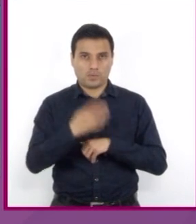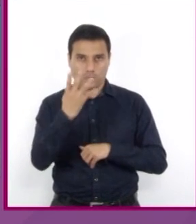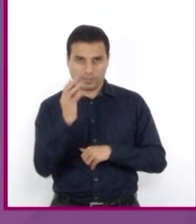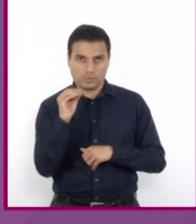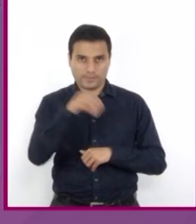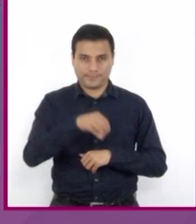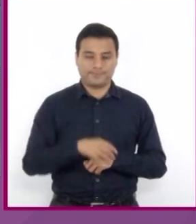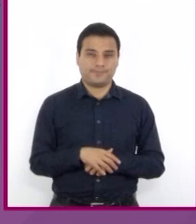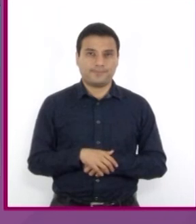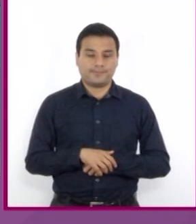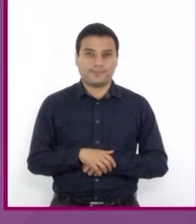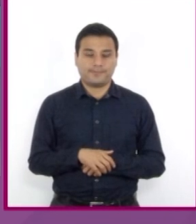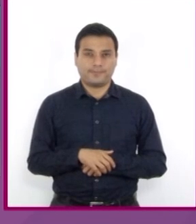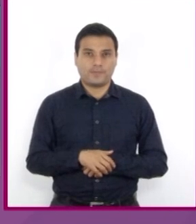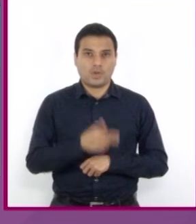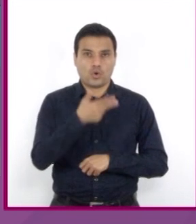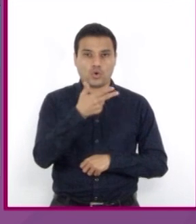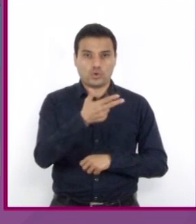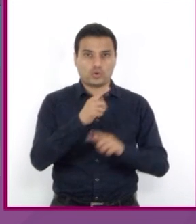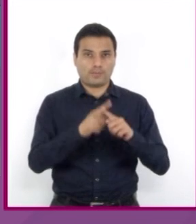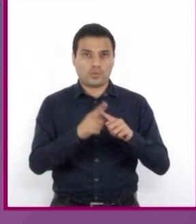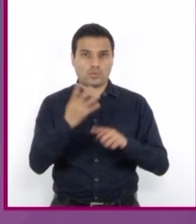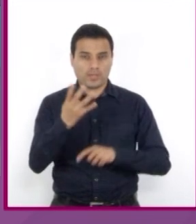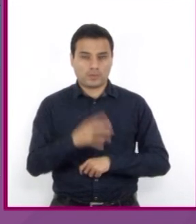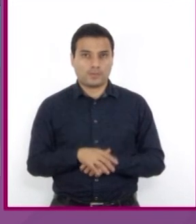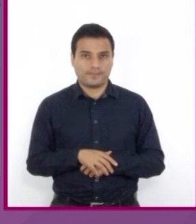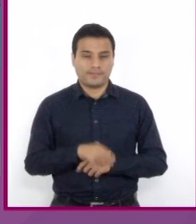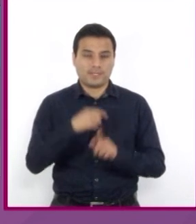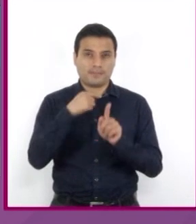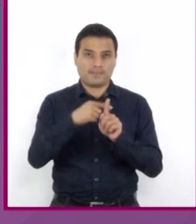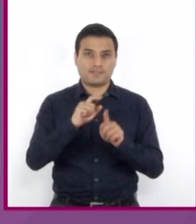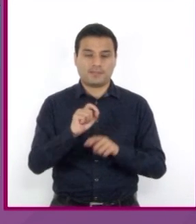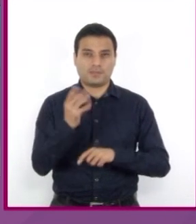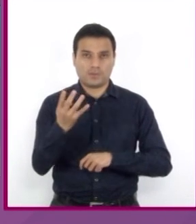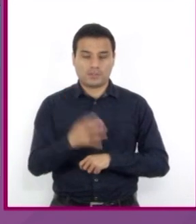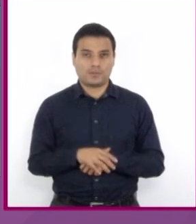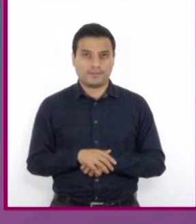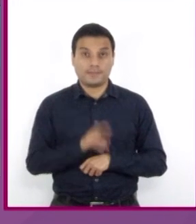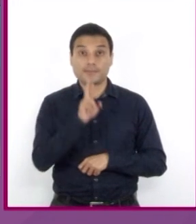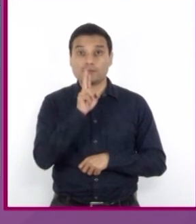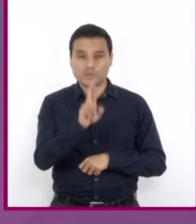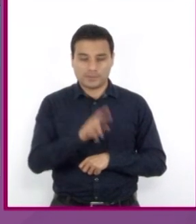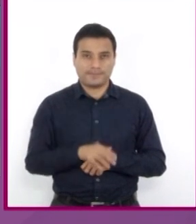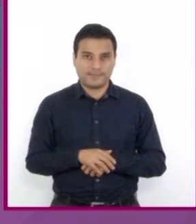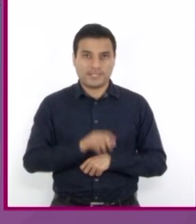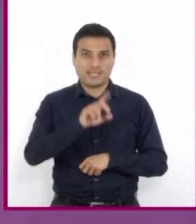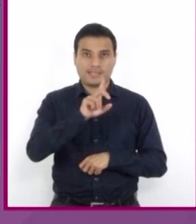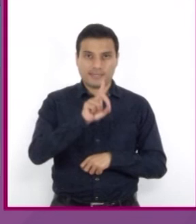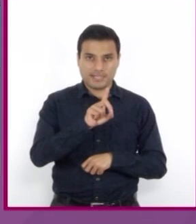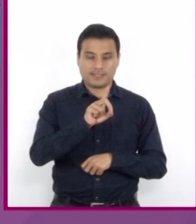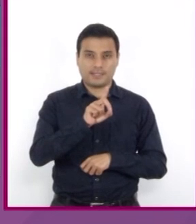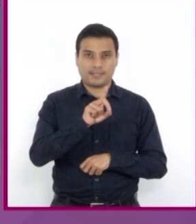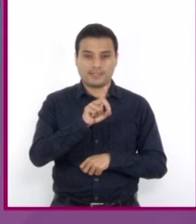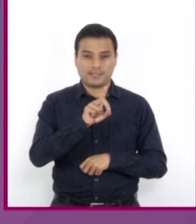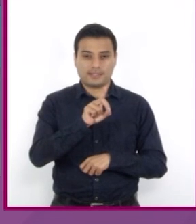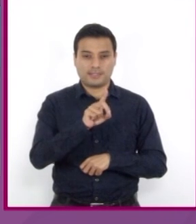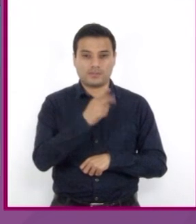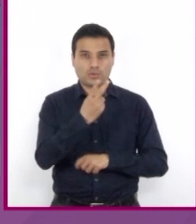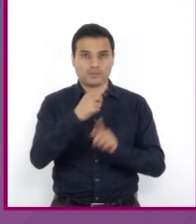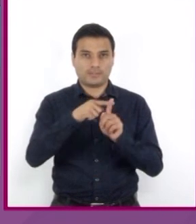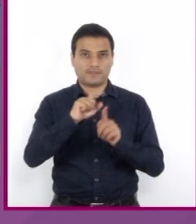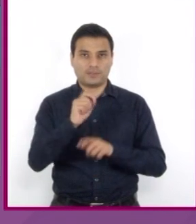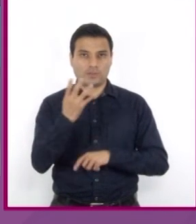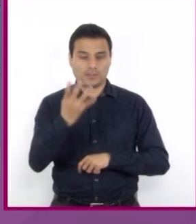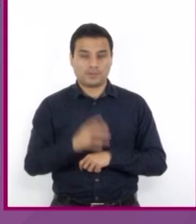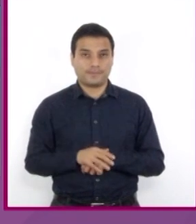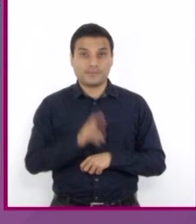4, se tiene 8 por 4 más 24, queda 32 más